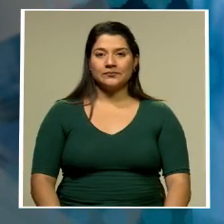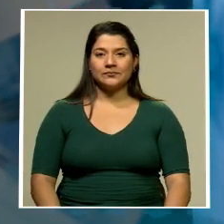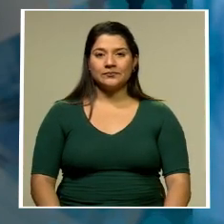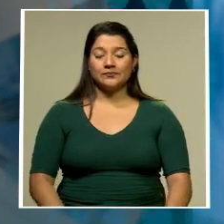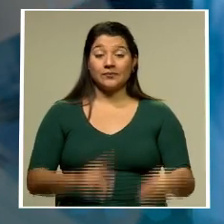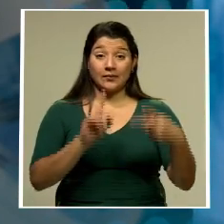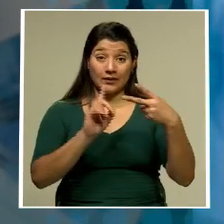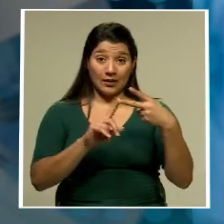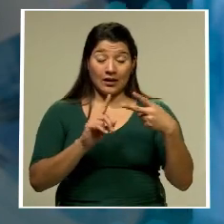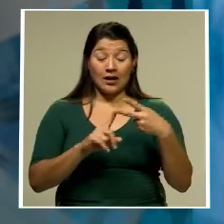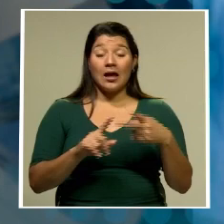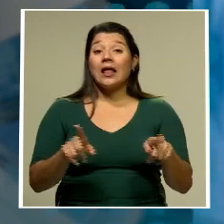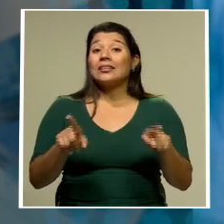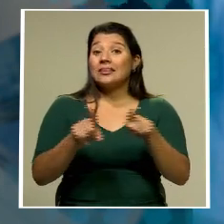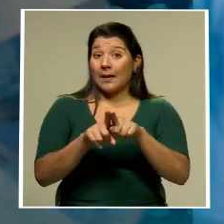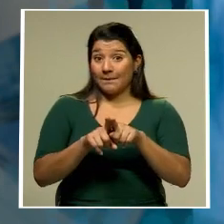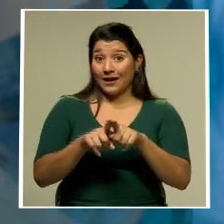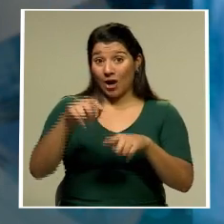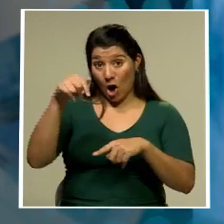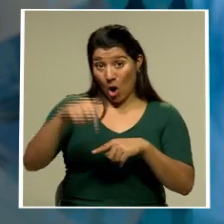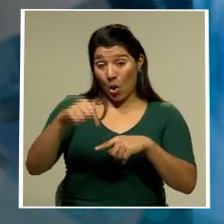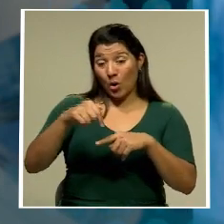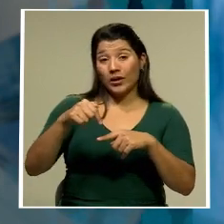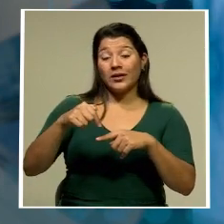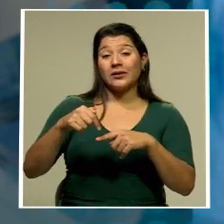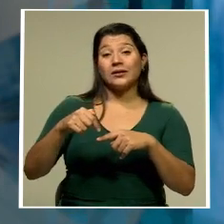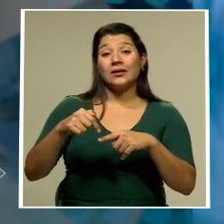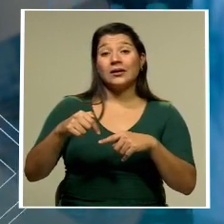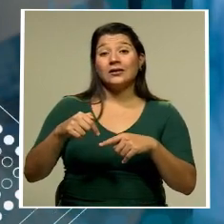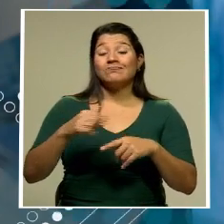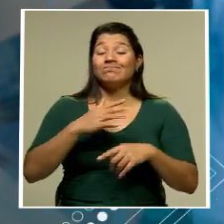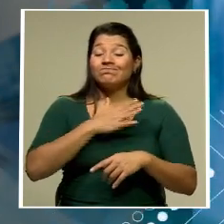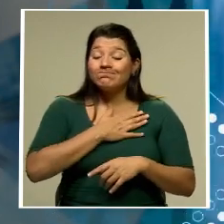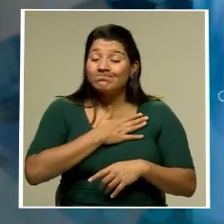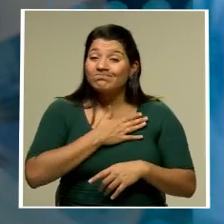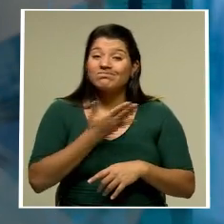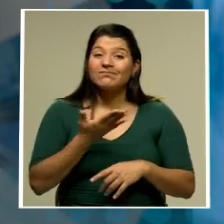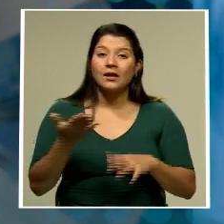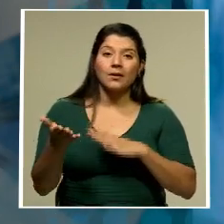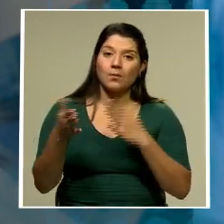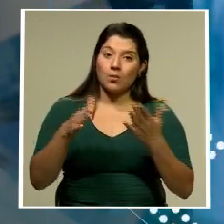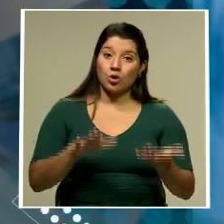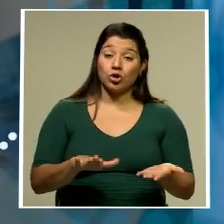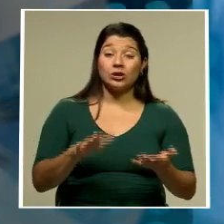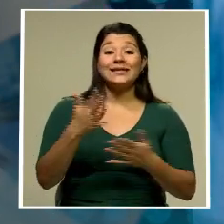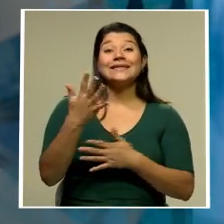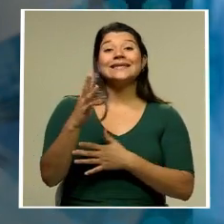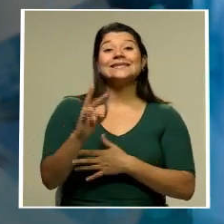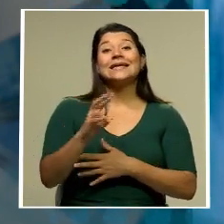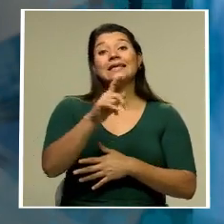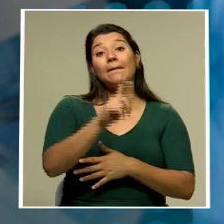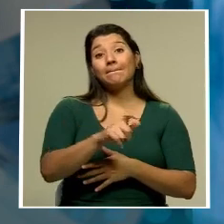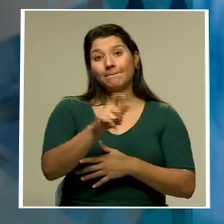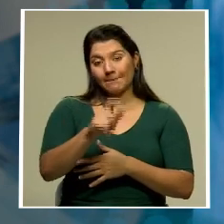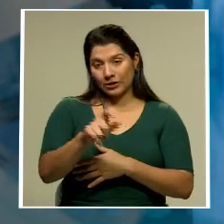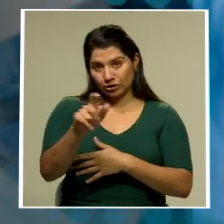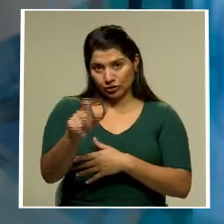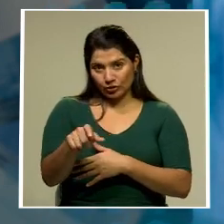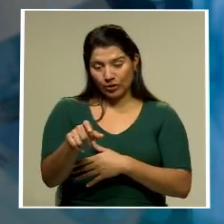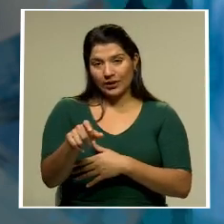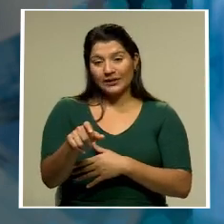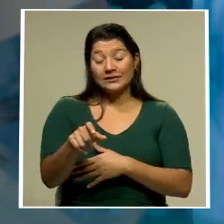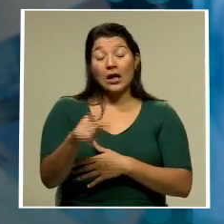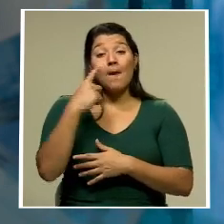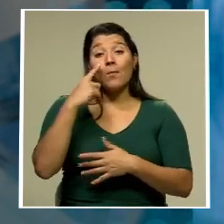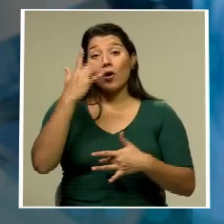En las últimas 24 horas lamentamos el fallecimiento de 17 personas